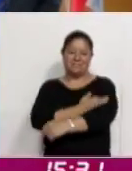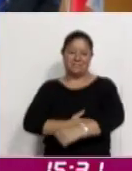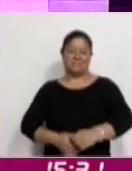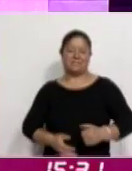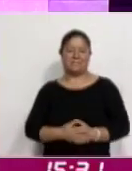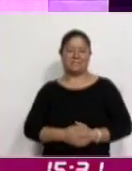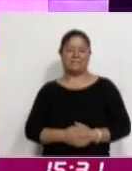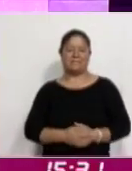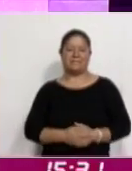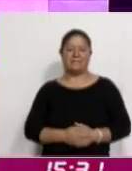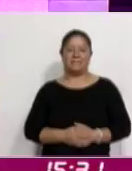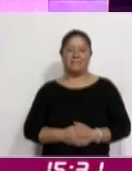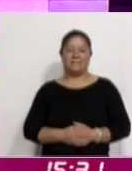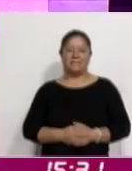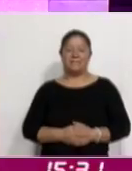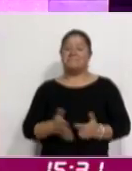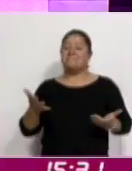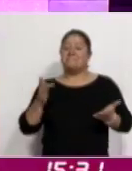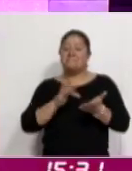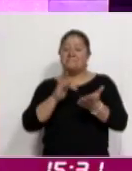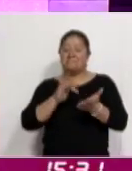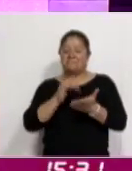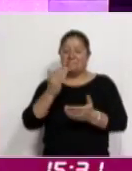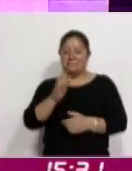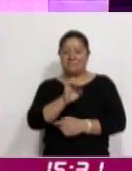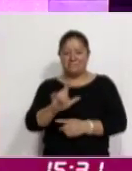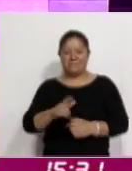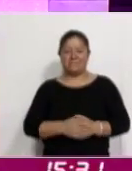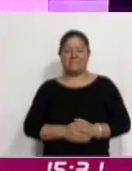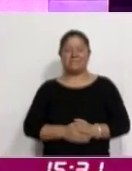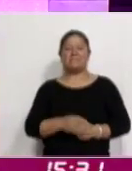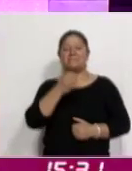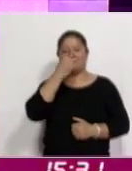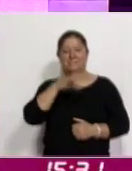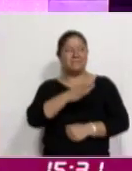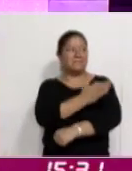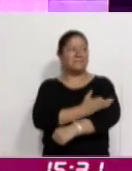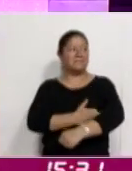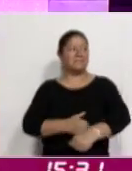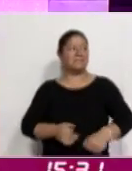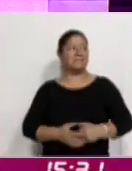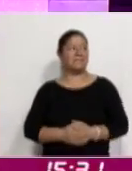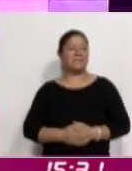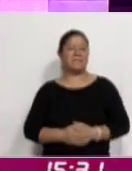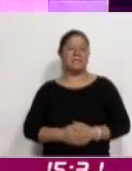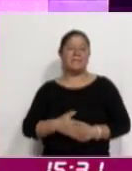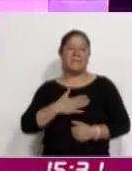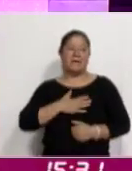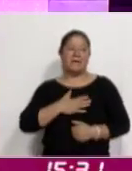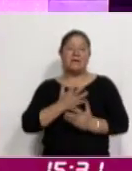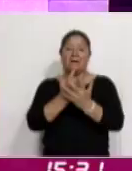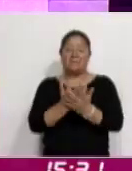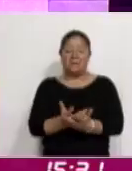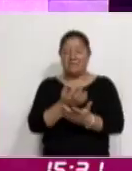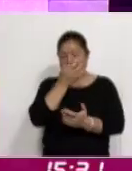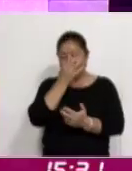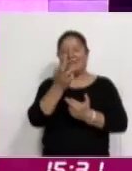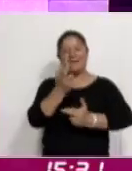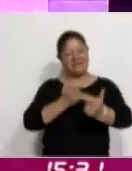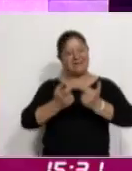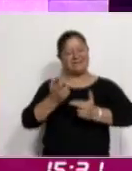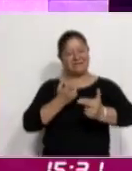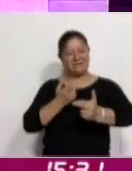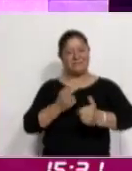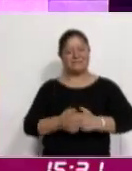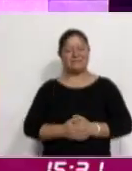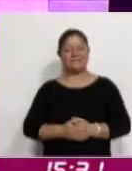tarde. Muchísimas gracias, Edith. Estupenda tarde. Gracias por la información. Nosotros vamos a hacer una pausa, pero volvemos